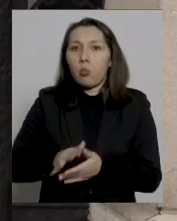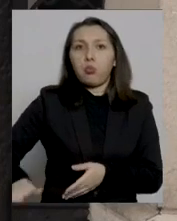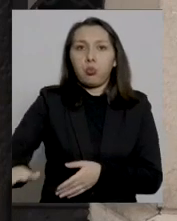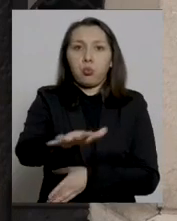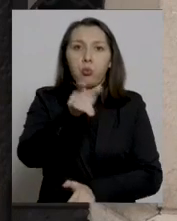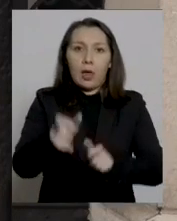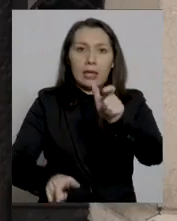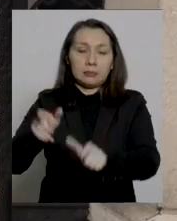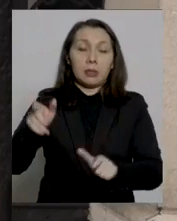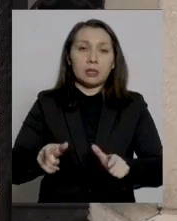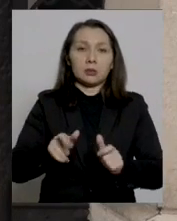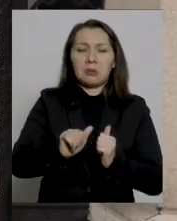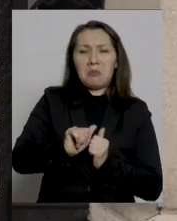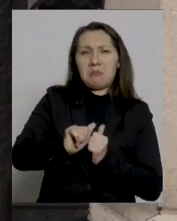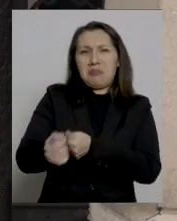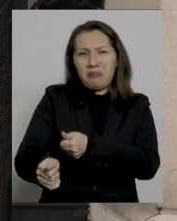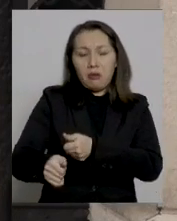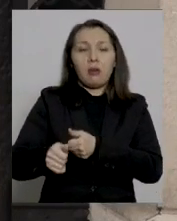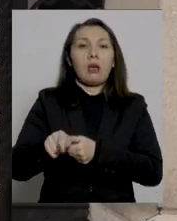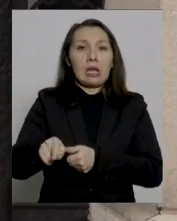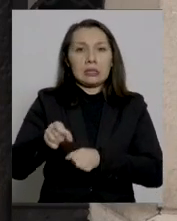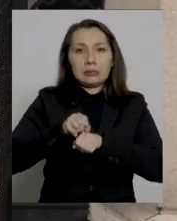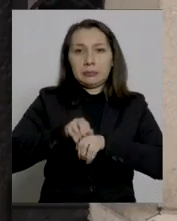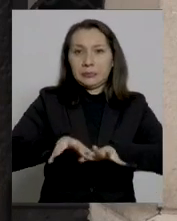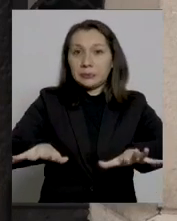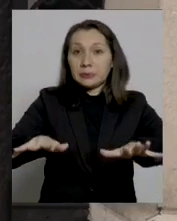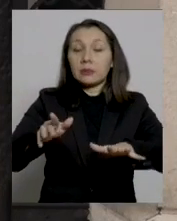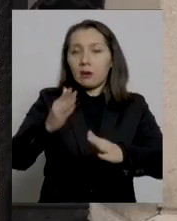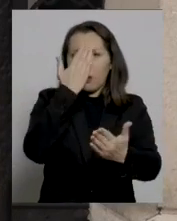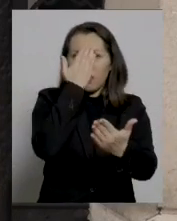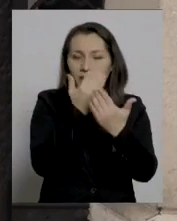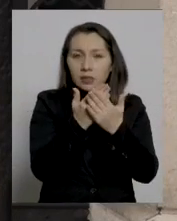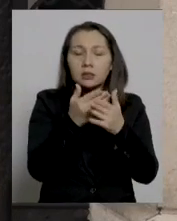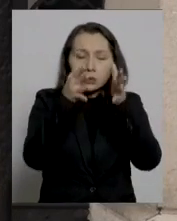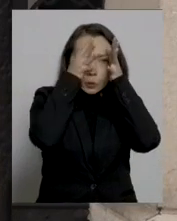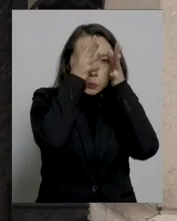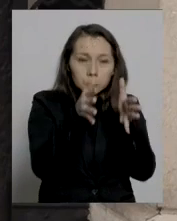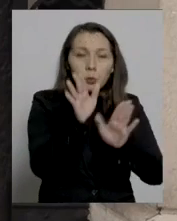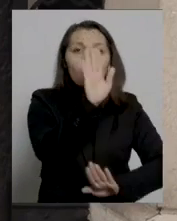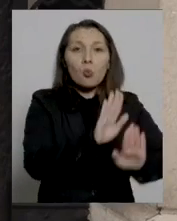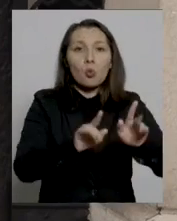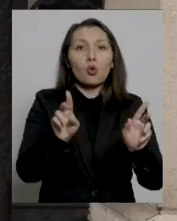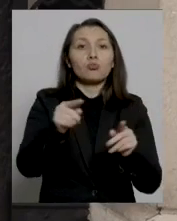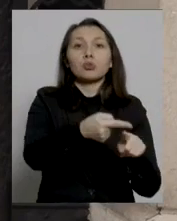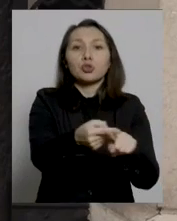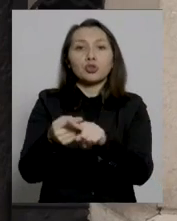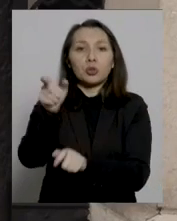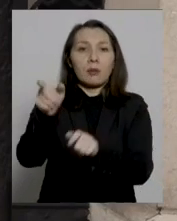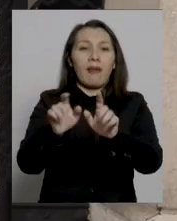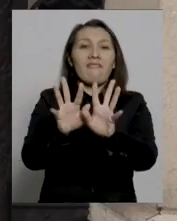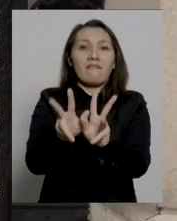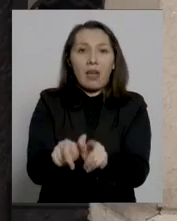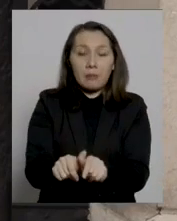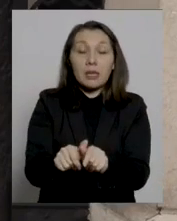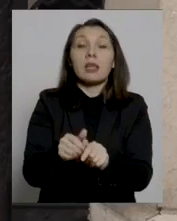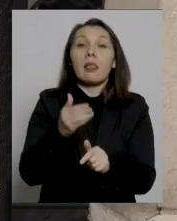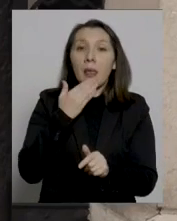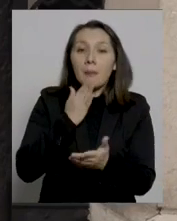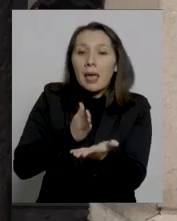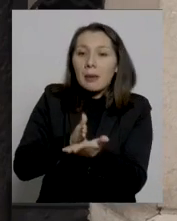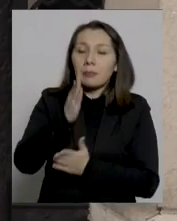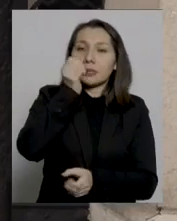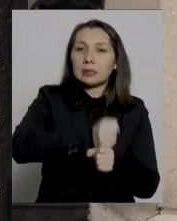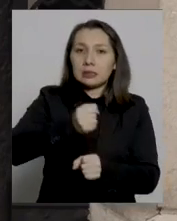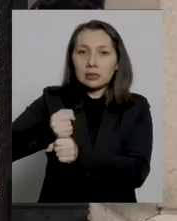población, derrotar esta pandemia y enfocarnos en darle protección social a las familias y también empezar